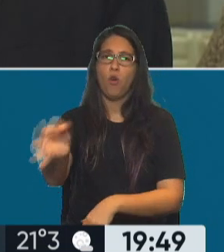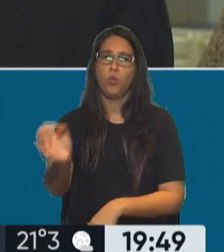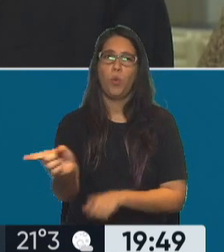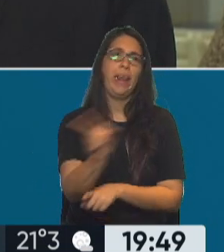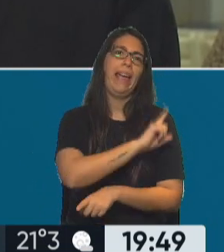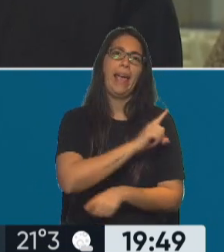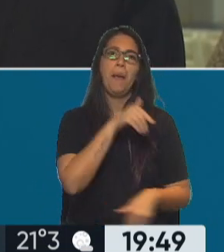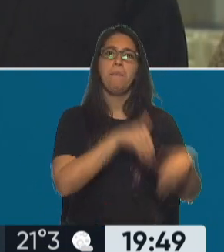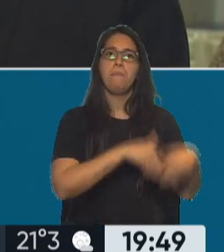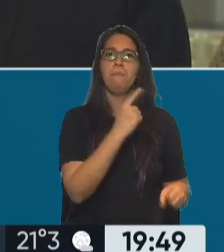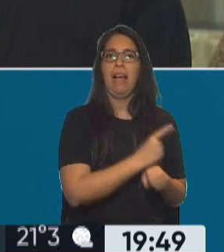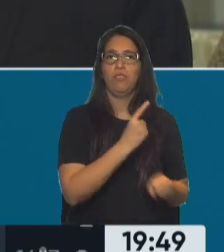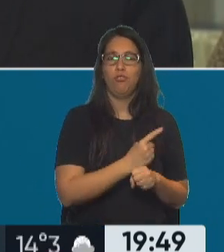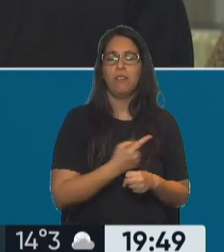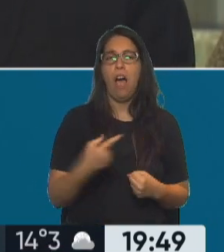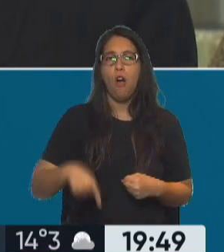Eso claramente lo vamos